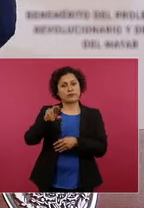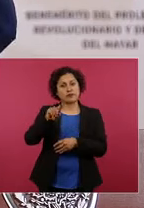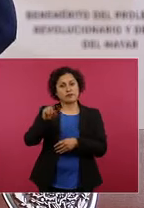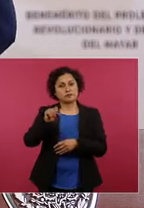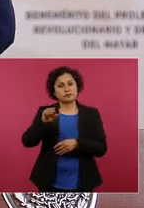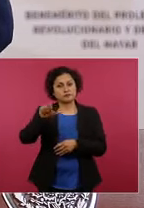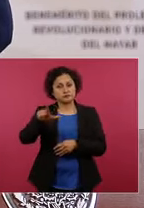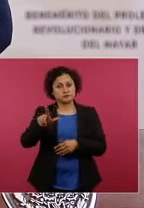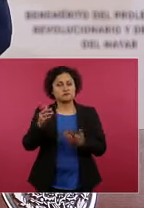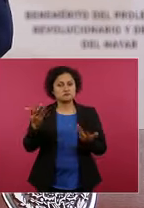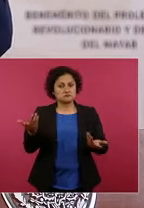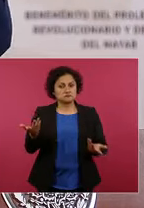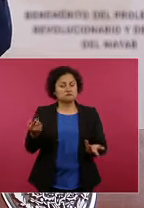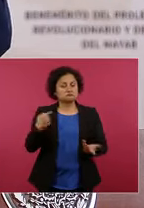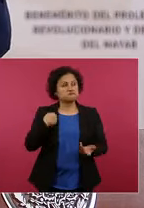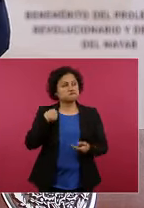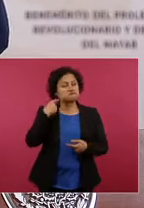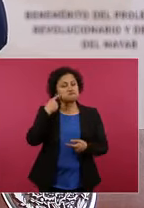Hasta en los momentos más